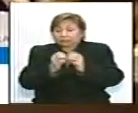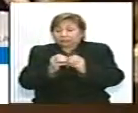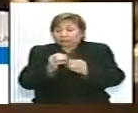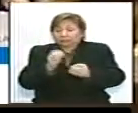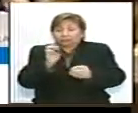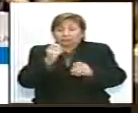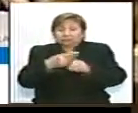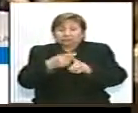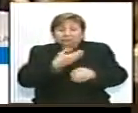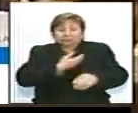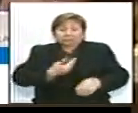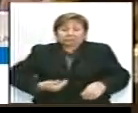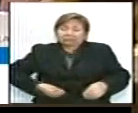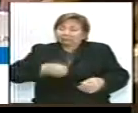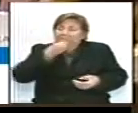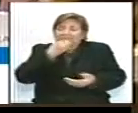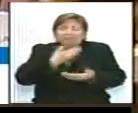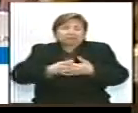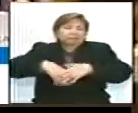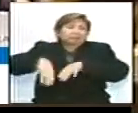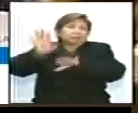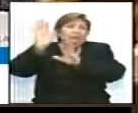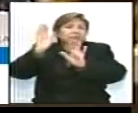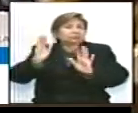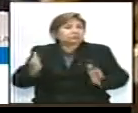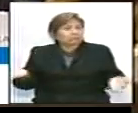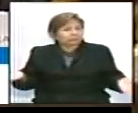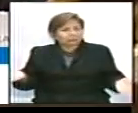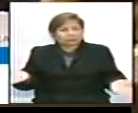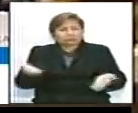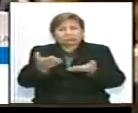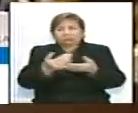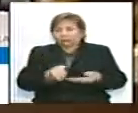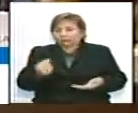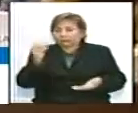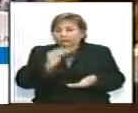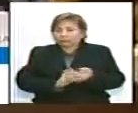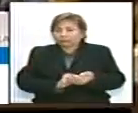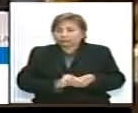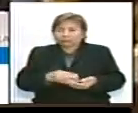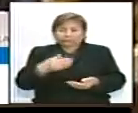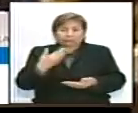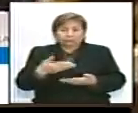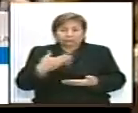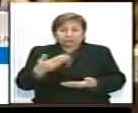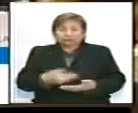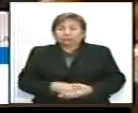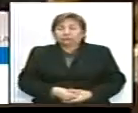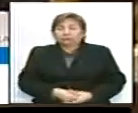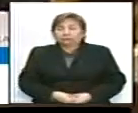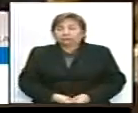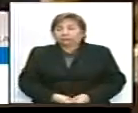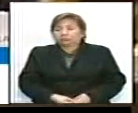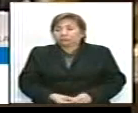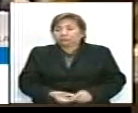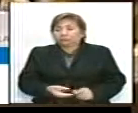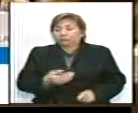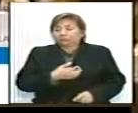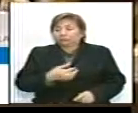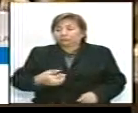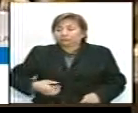Y los ex gobernadores, bien, gracias, ¿no? Inclusive pueden volver a postular hasta la presidencia de la